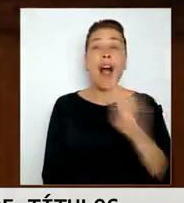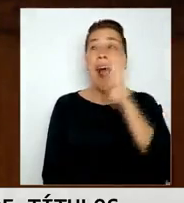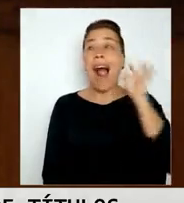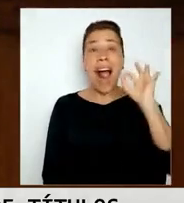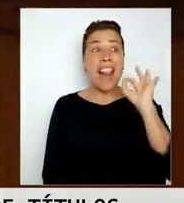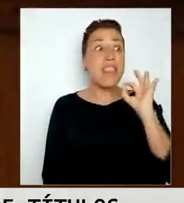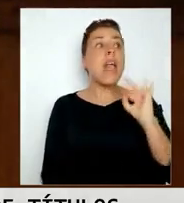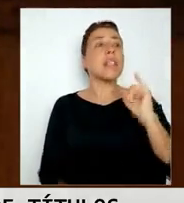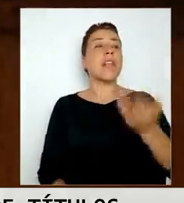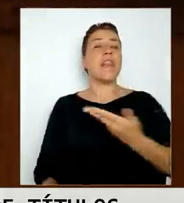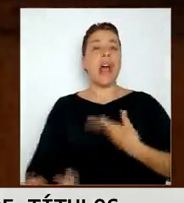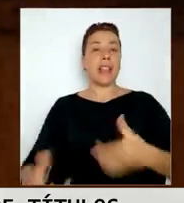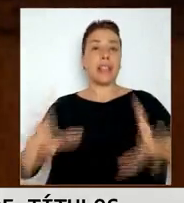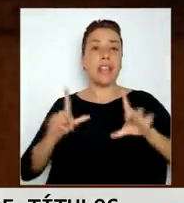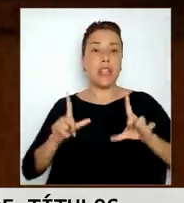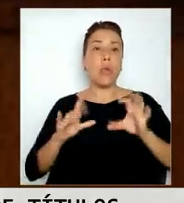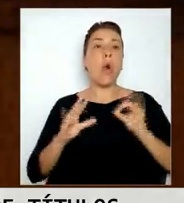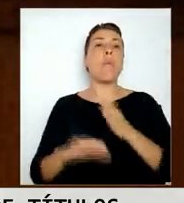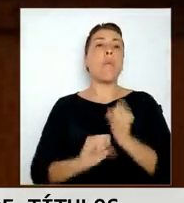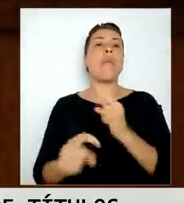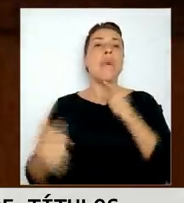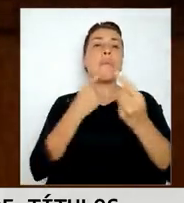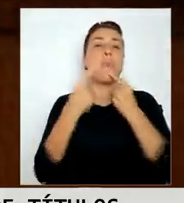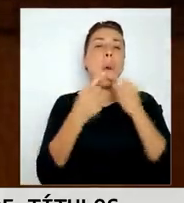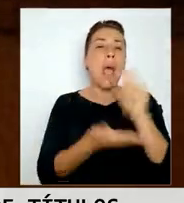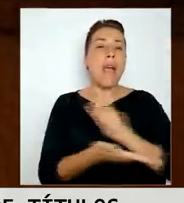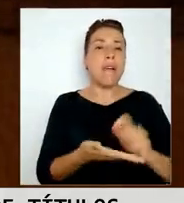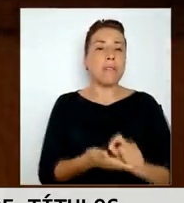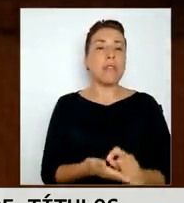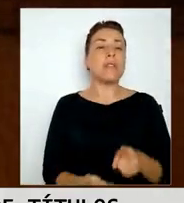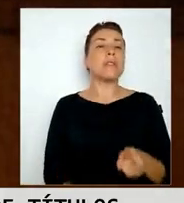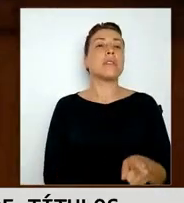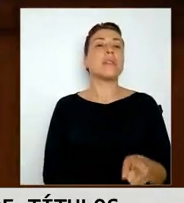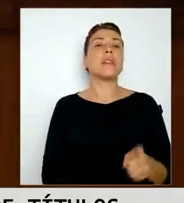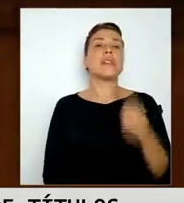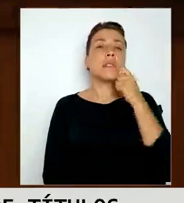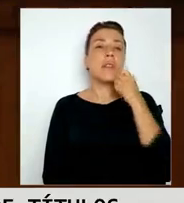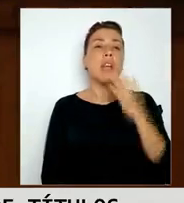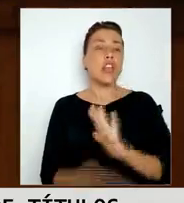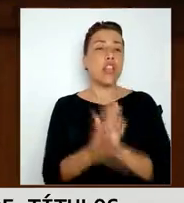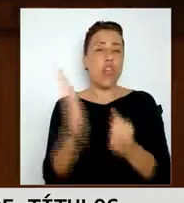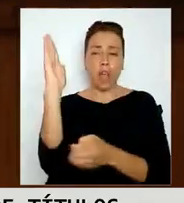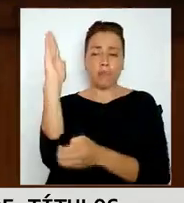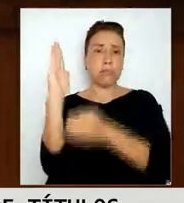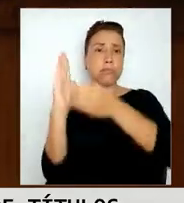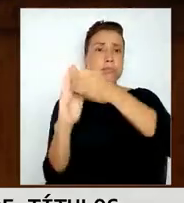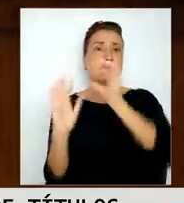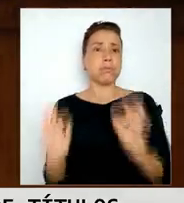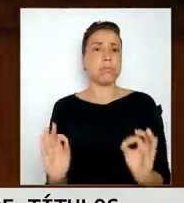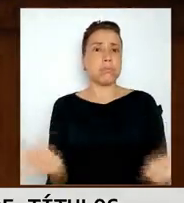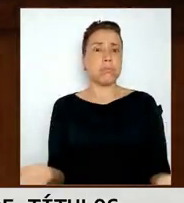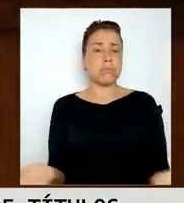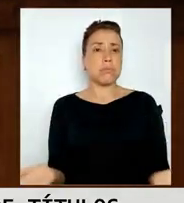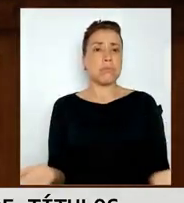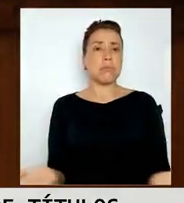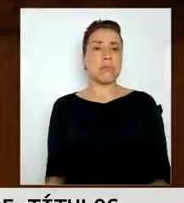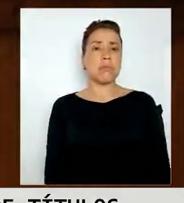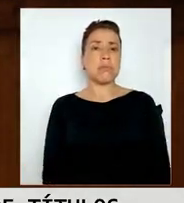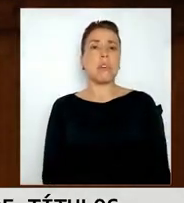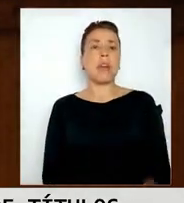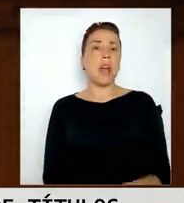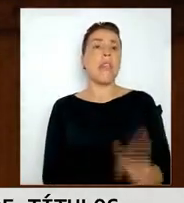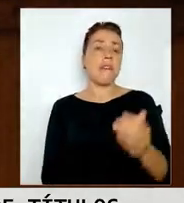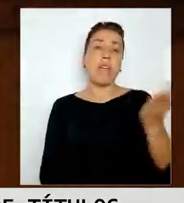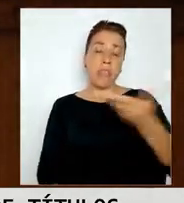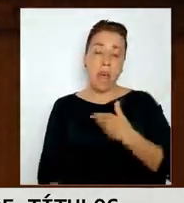cuanto el cumplimiento de requisitos académicos completaba el recorrido académico y necesariamente era conducente a la certificación Pues